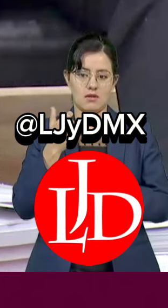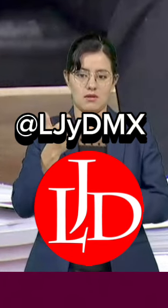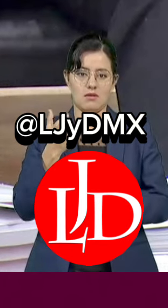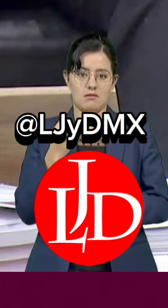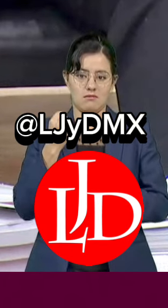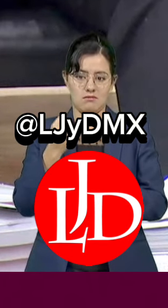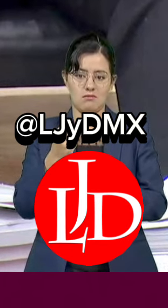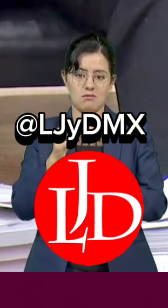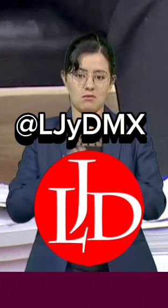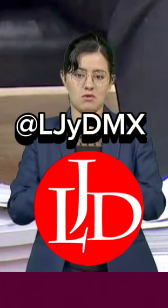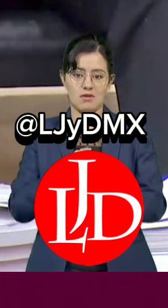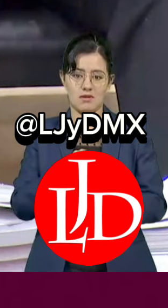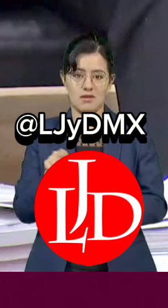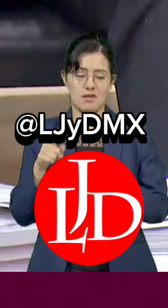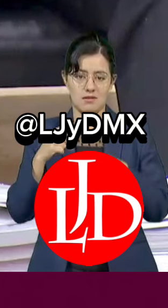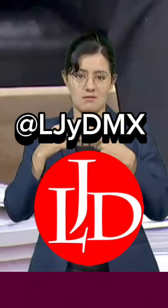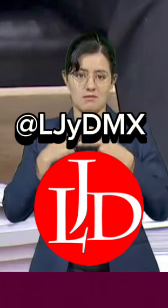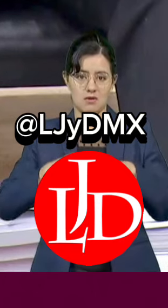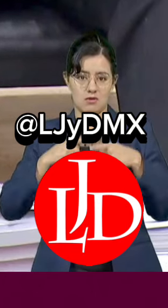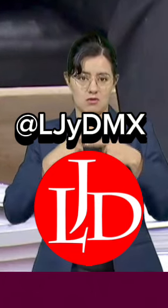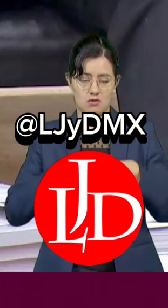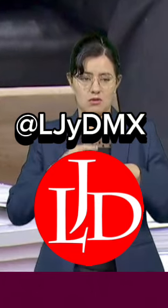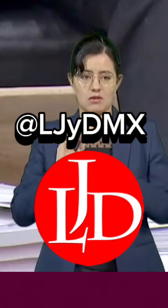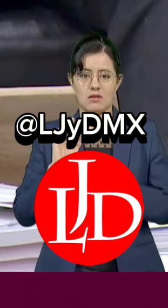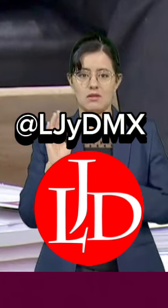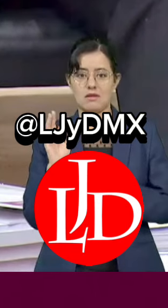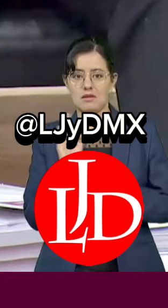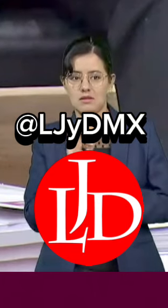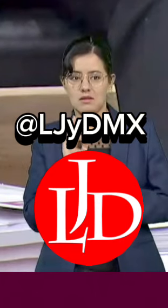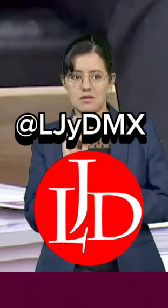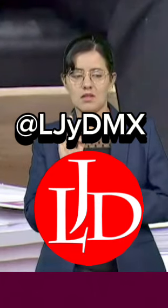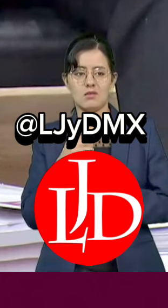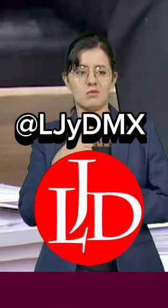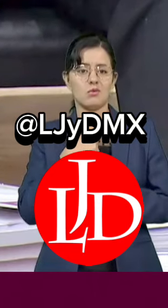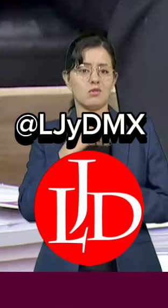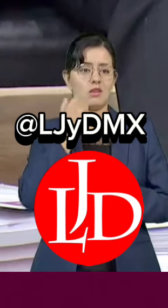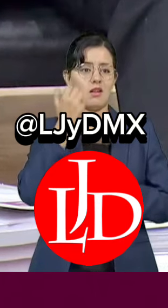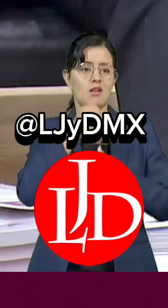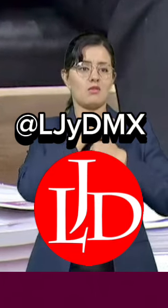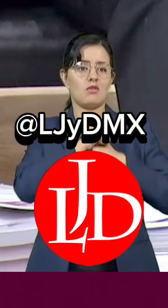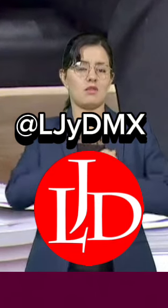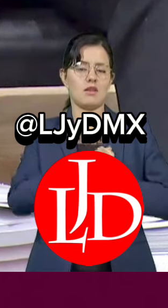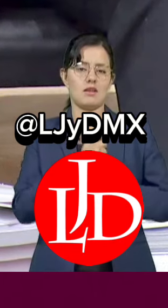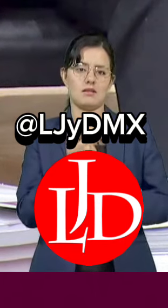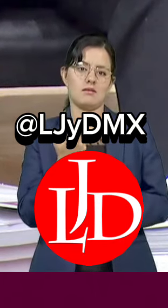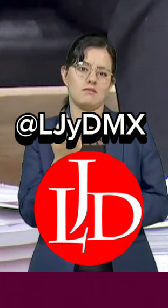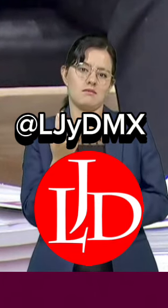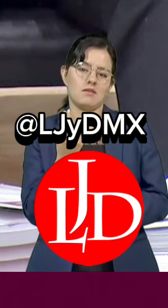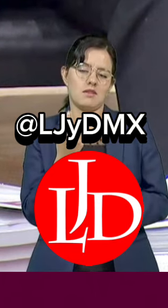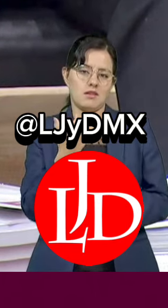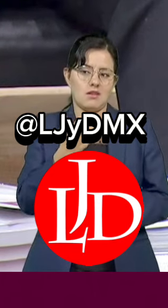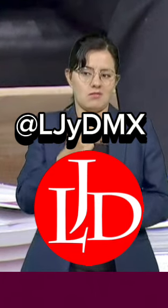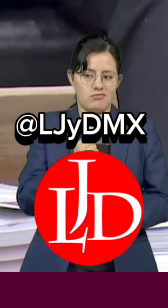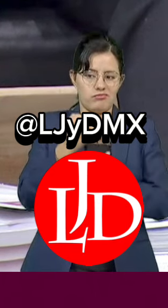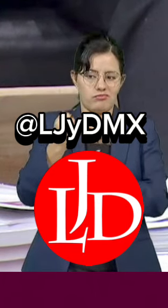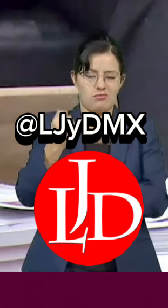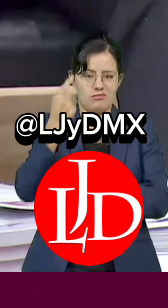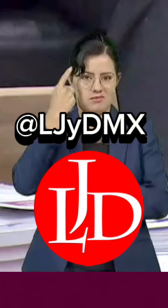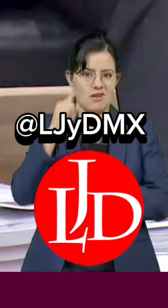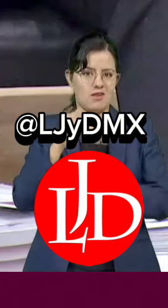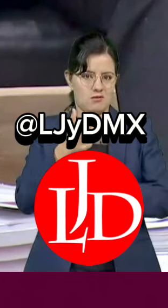responsabilidad pública si no hubiese el financiamiento público en ese sentido. Yo